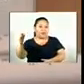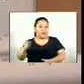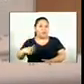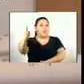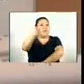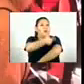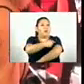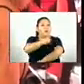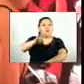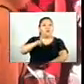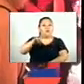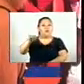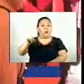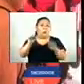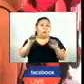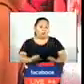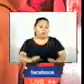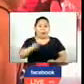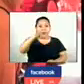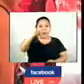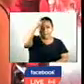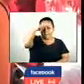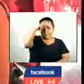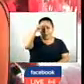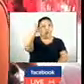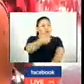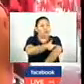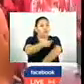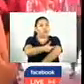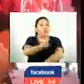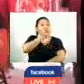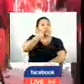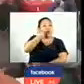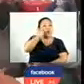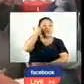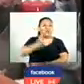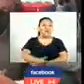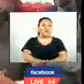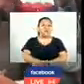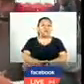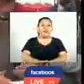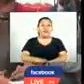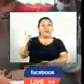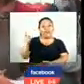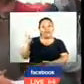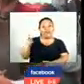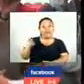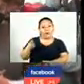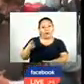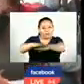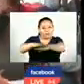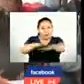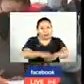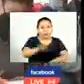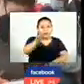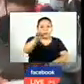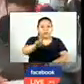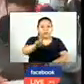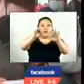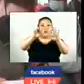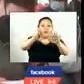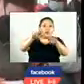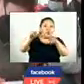que permiten al gobierno mexicano extender la vacunación a los jóvenes No había todavía la convocatoria para los de 18 a